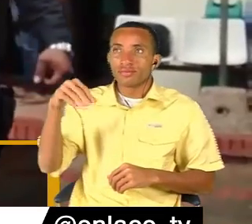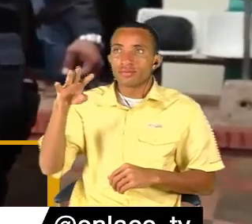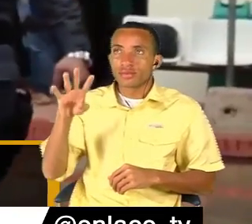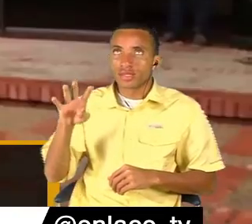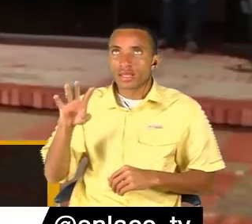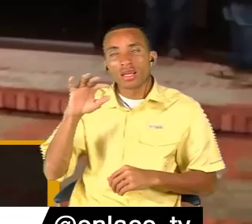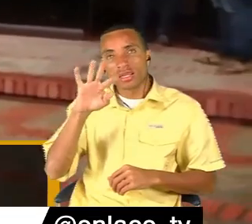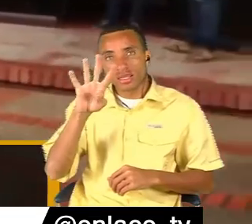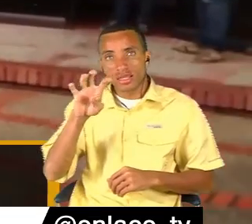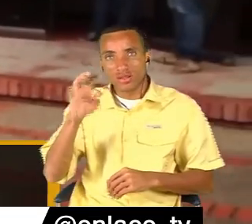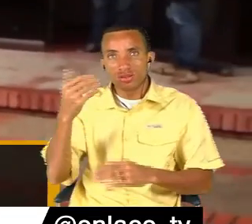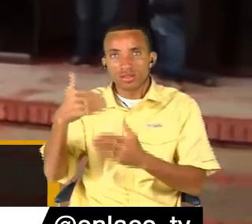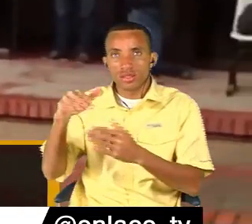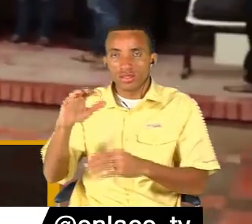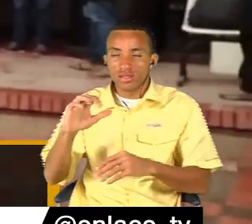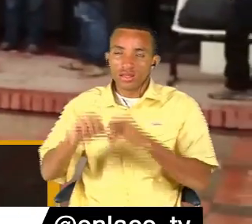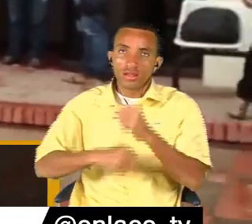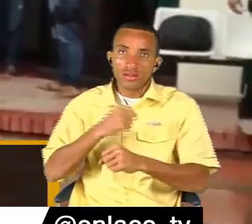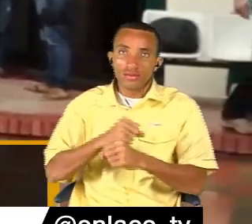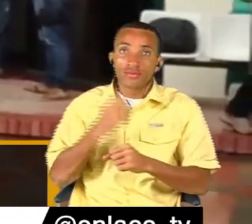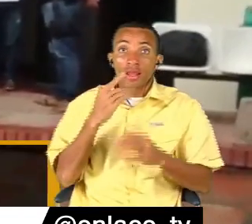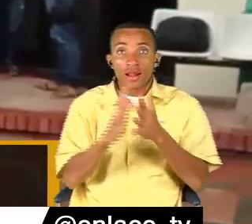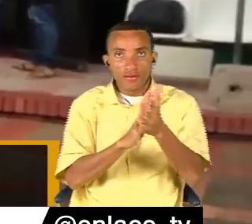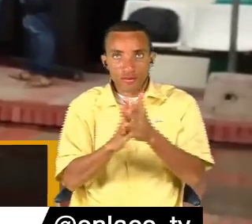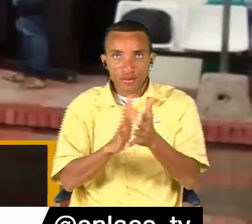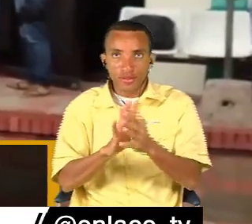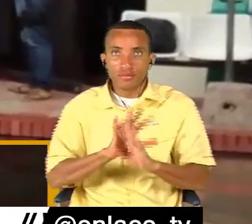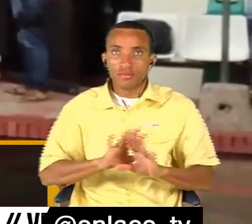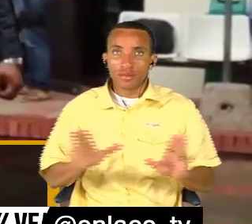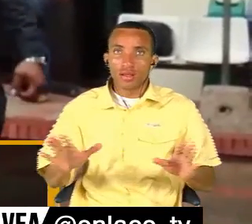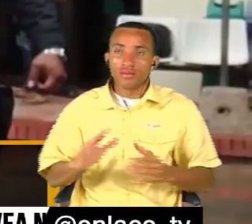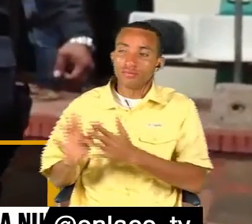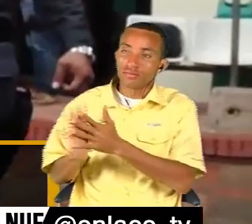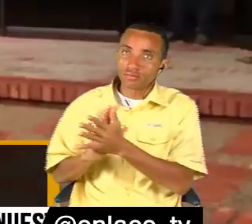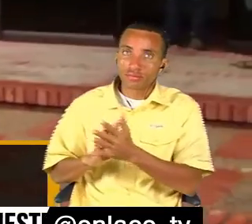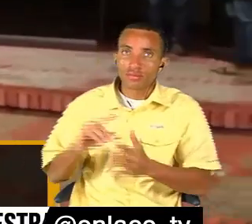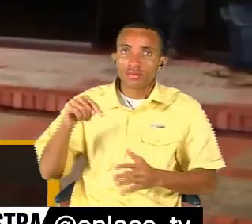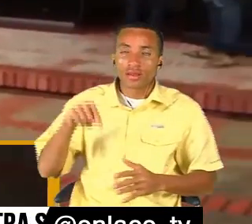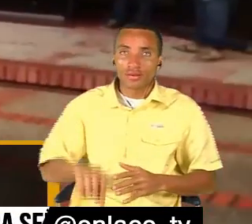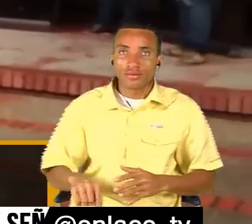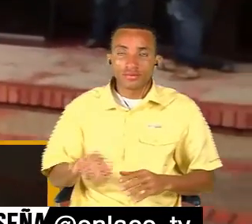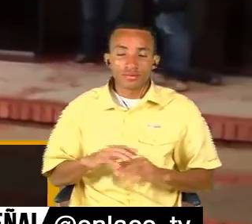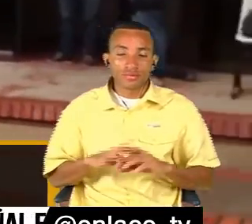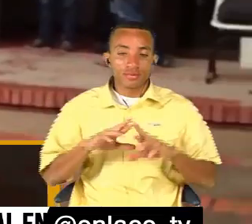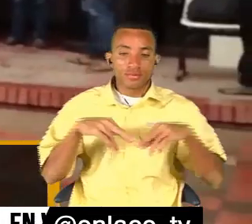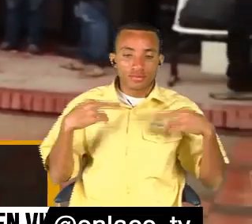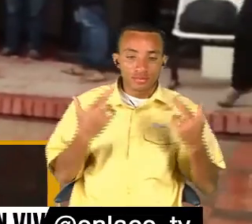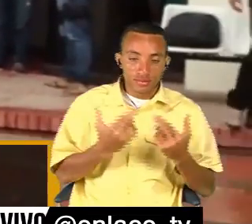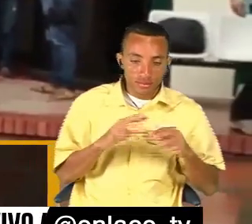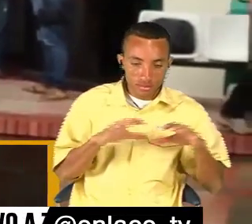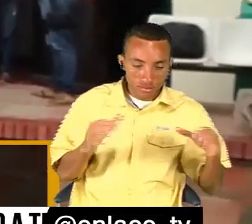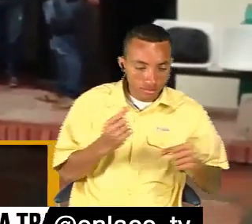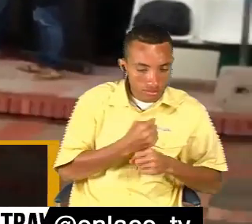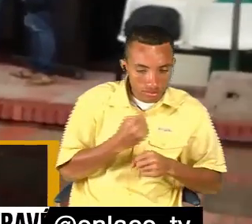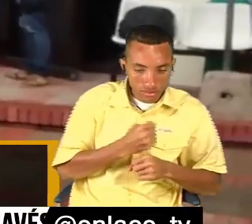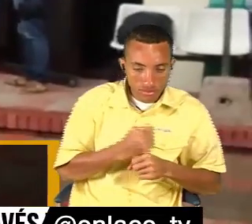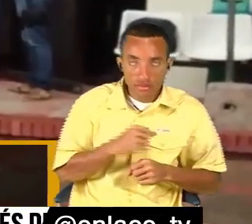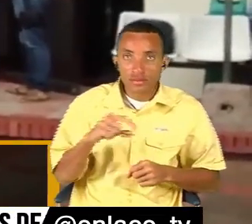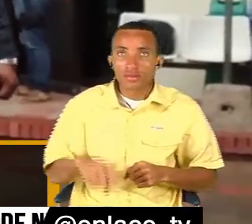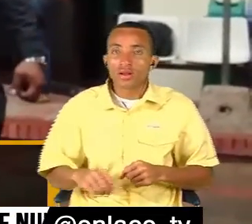años. Es la información que nos llega a la mesa de trabajo de Enlace de Noticias a esta hora por parte